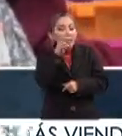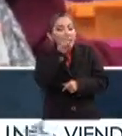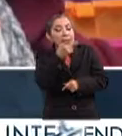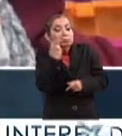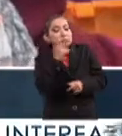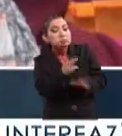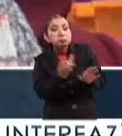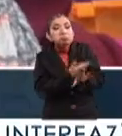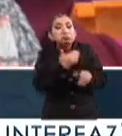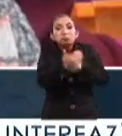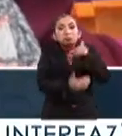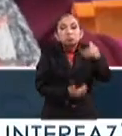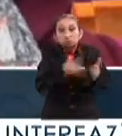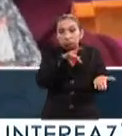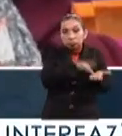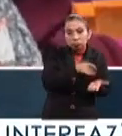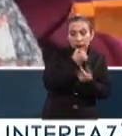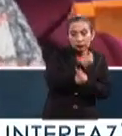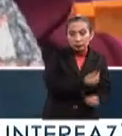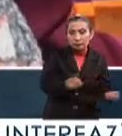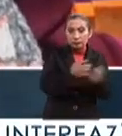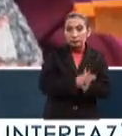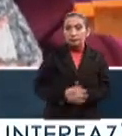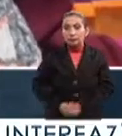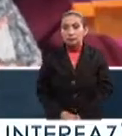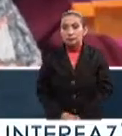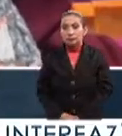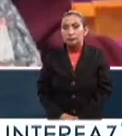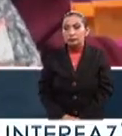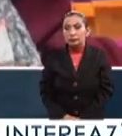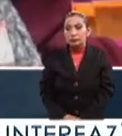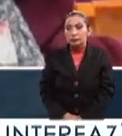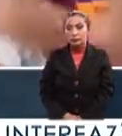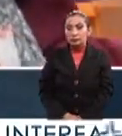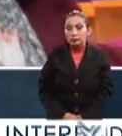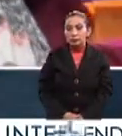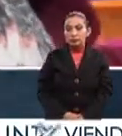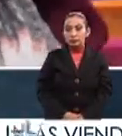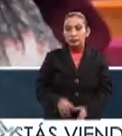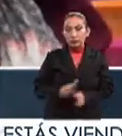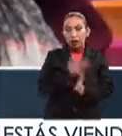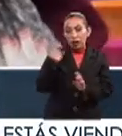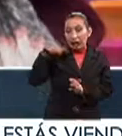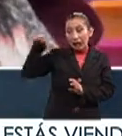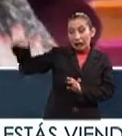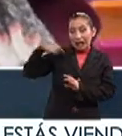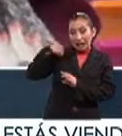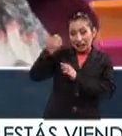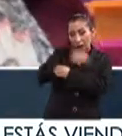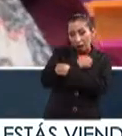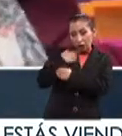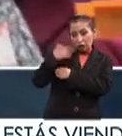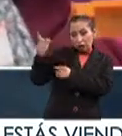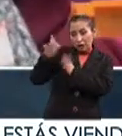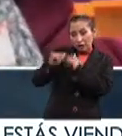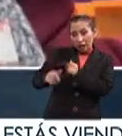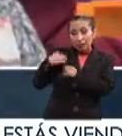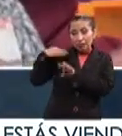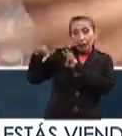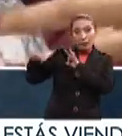qué tanto apoyaba a los niños, porque el sistema de allá se cuenta que se